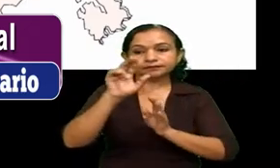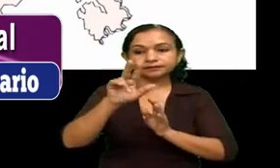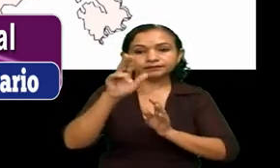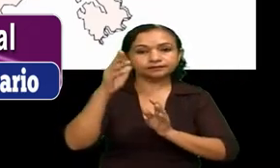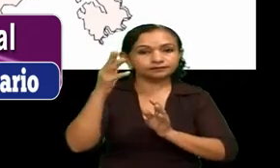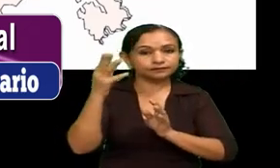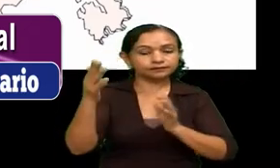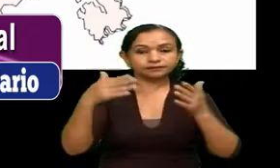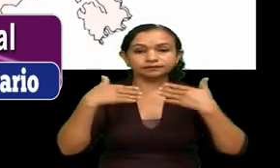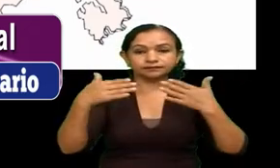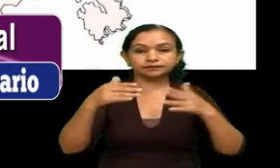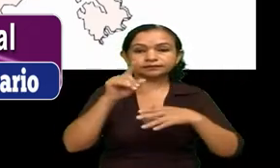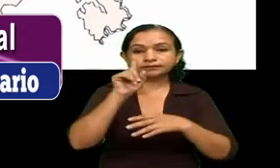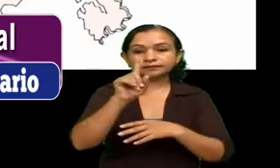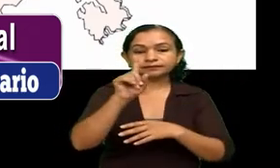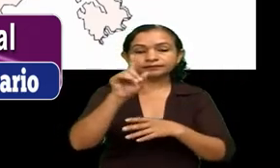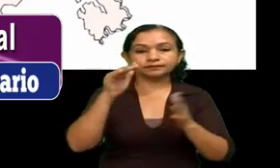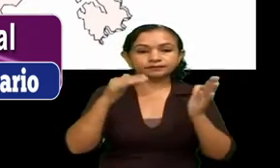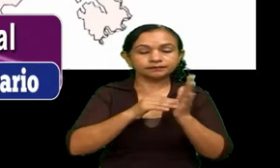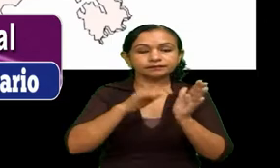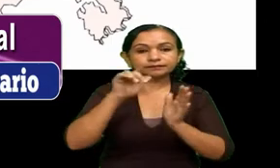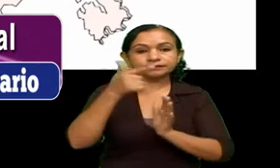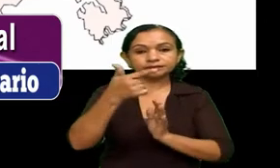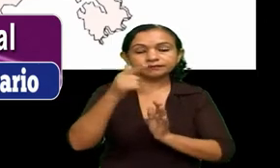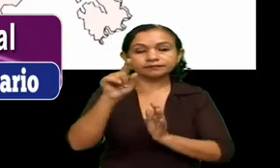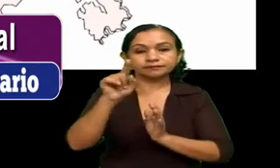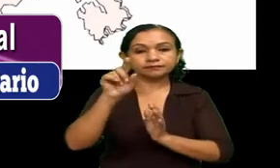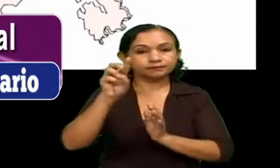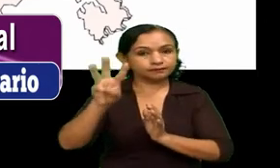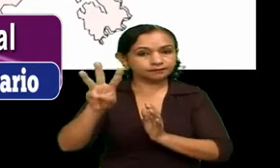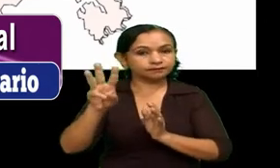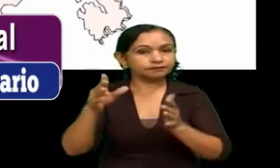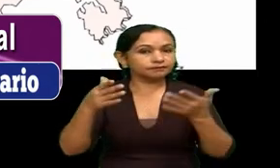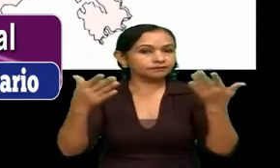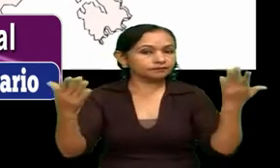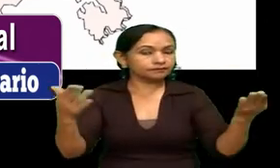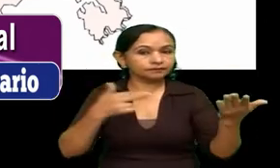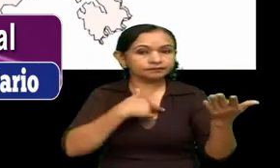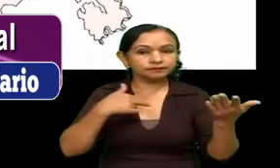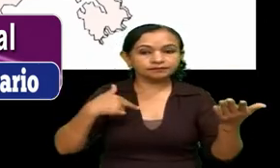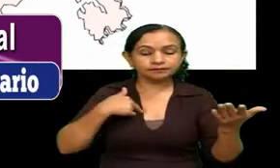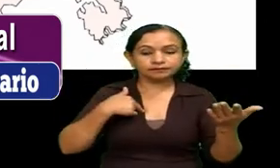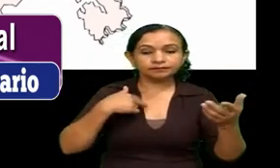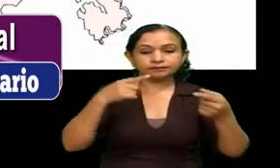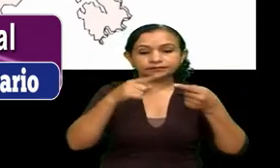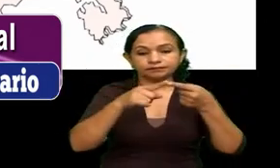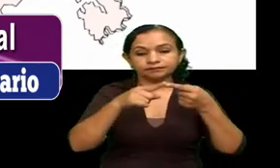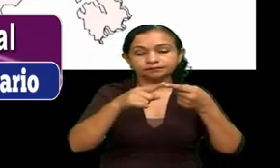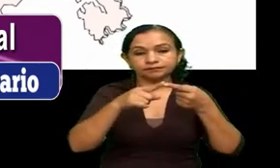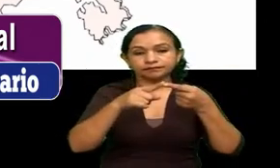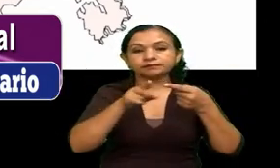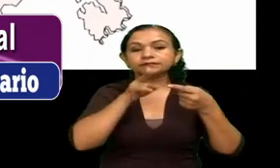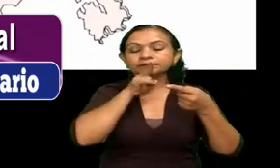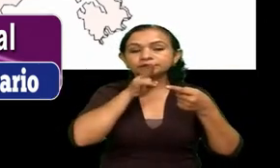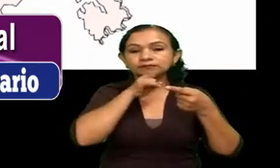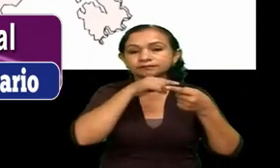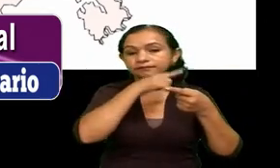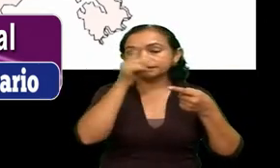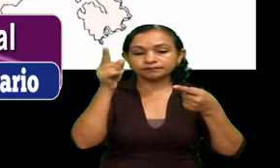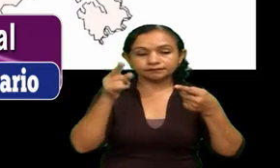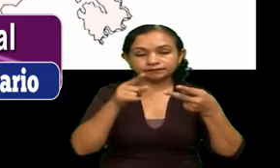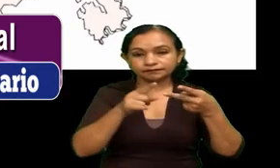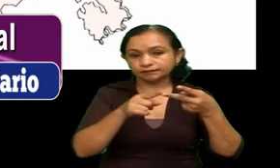1529 y Panamá 1713. ¿Qué sucede? Si vos ves, son 1509 Honduras.